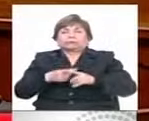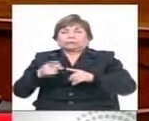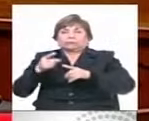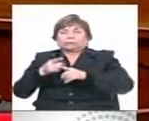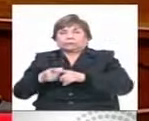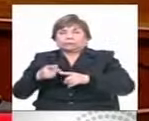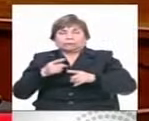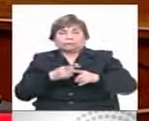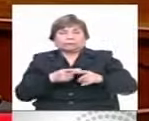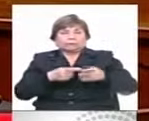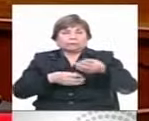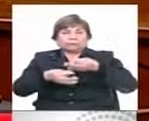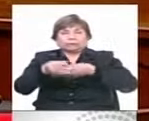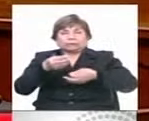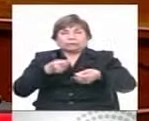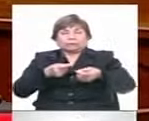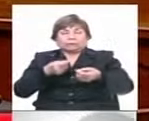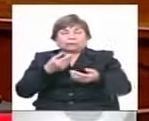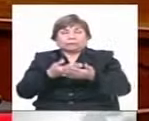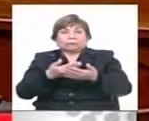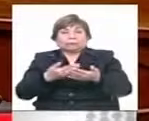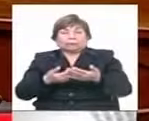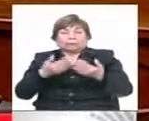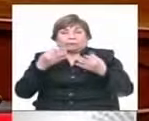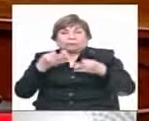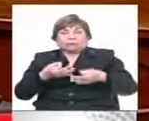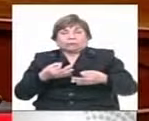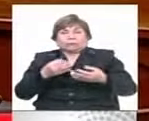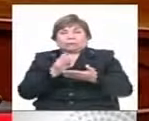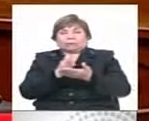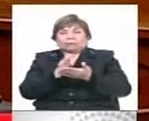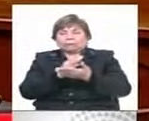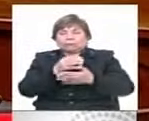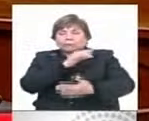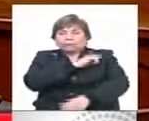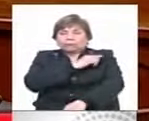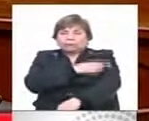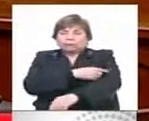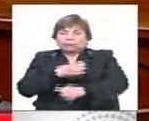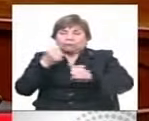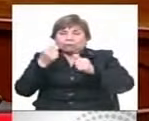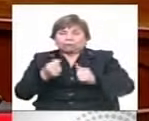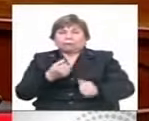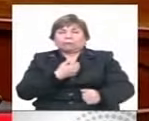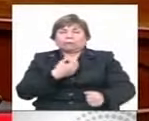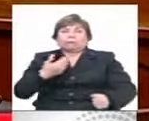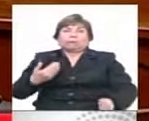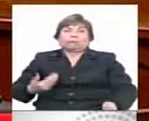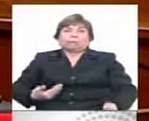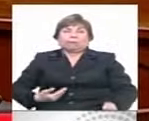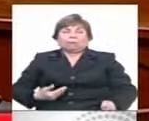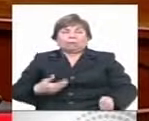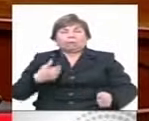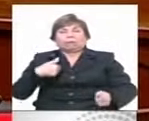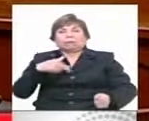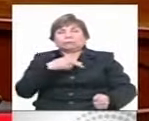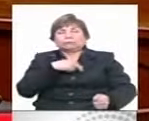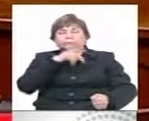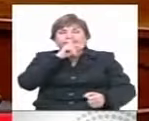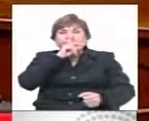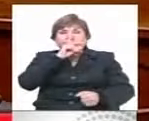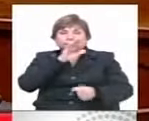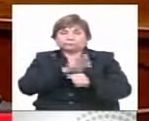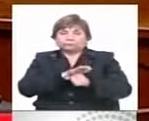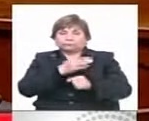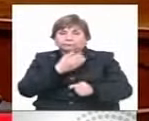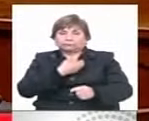espacios de negociación y mesas técnicas integradas por autoridades y funcionarios de gobierno. Los compromisos que asume el